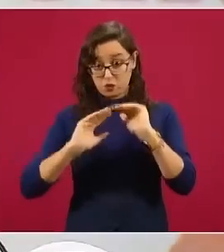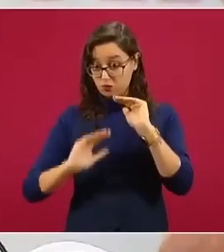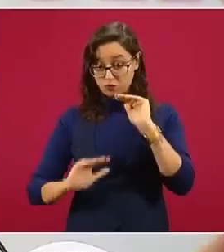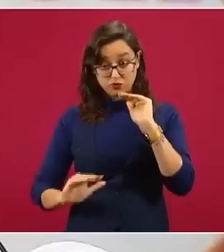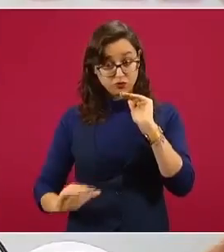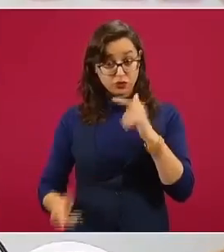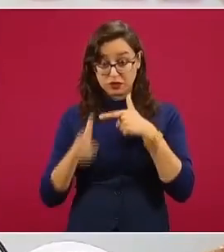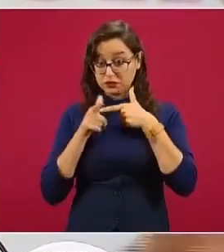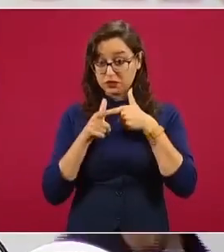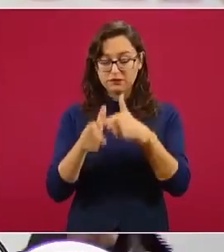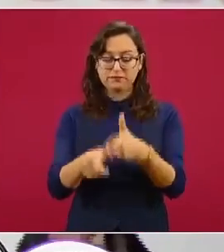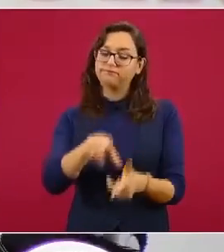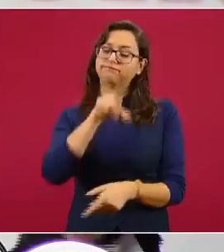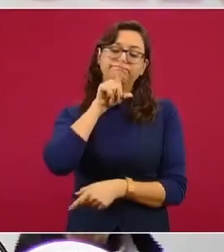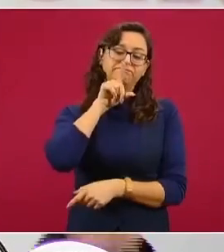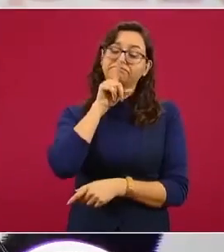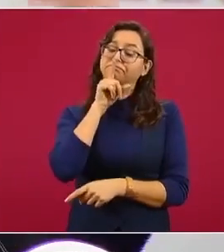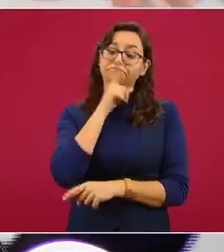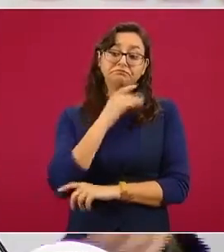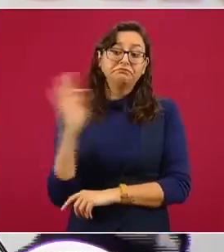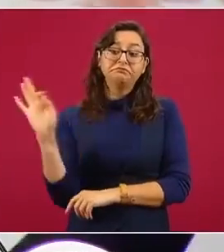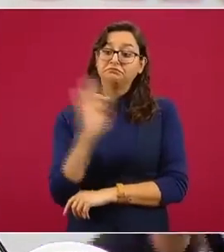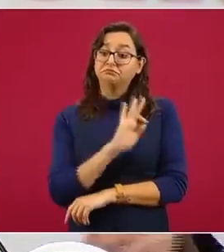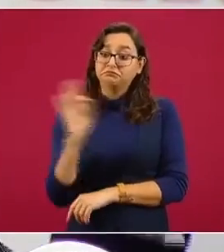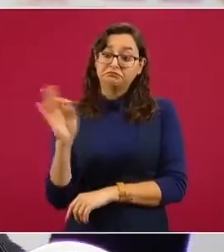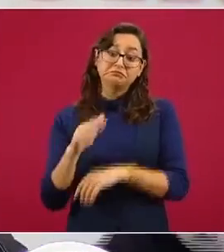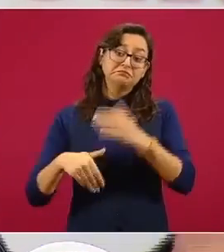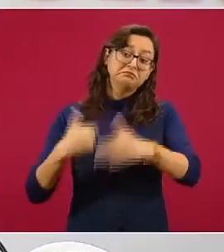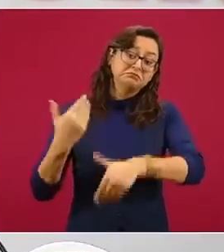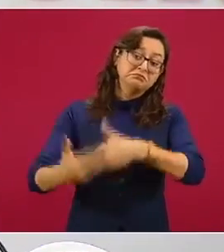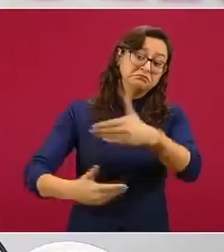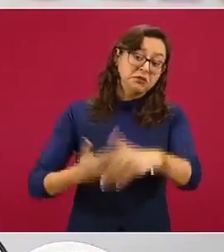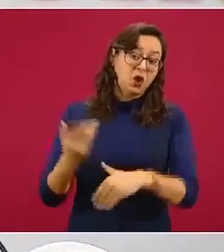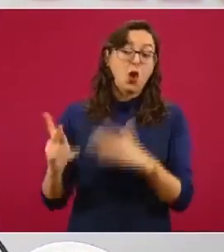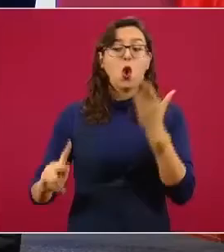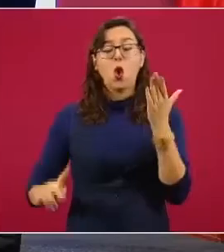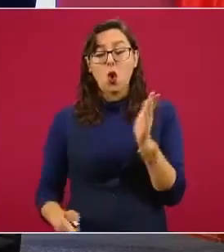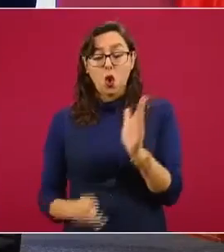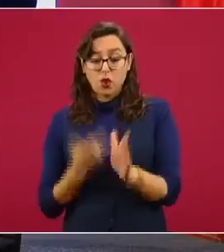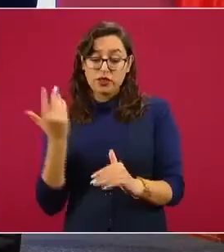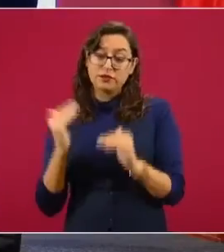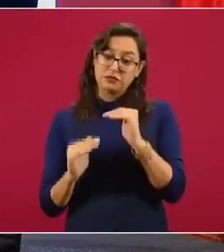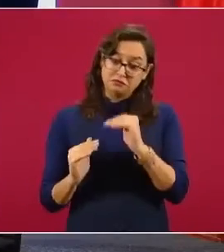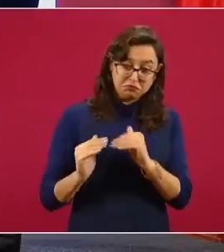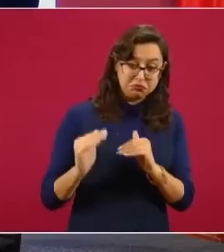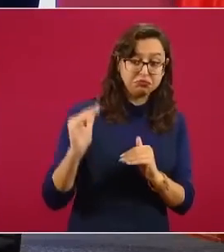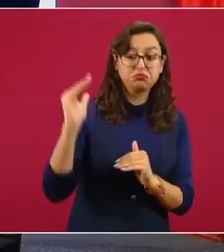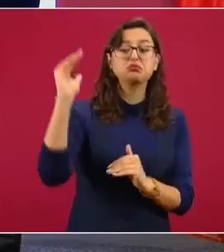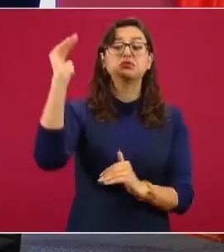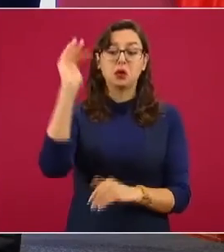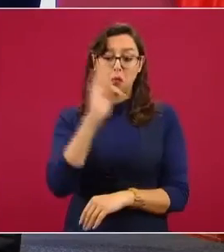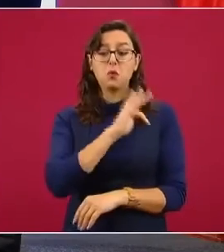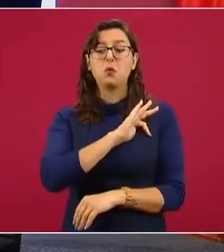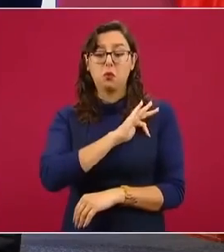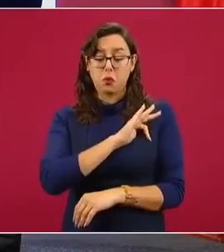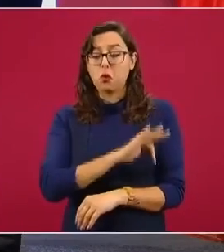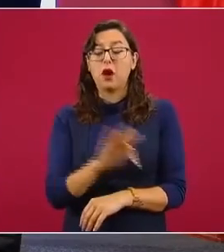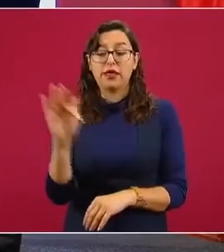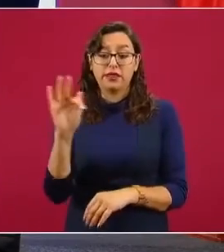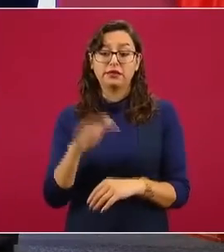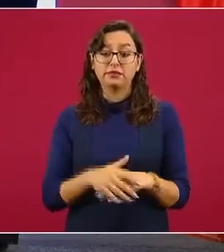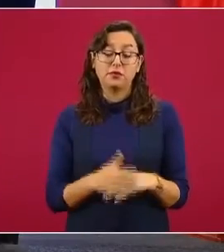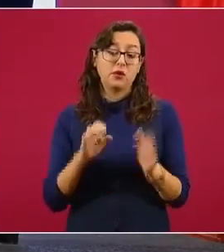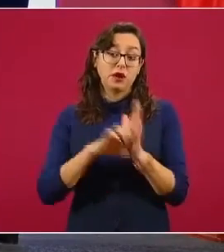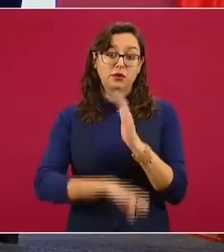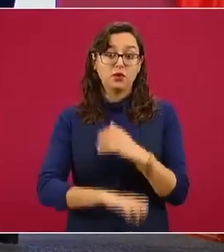no, y hay que tenerlo muy claro. Puede haber nuevas exacerbaciones, nuevos fenómenos de rebrote, como ha ocurrido hasta el momento en 8